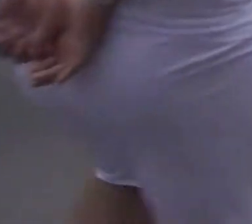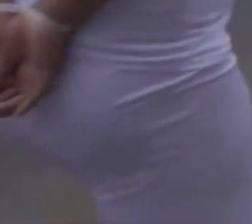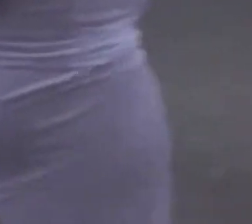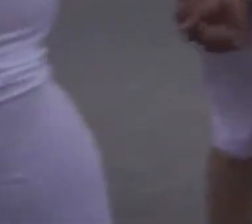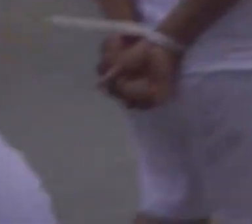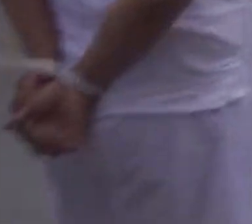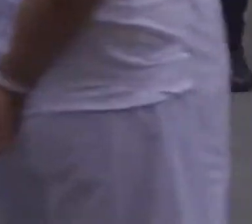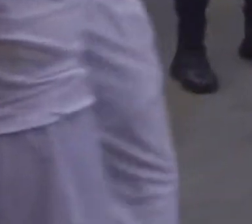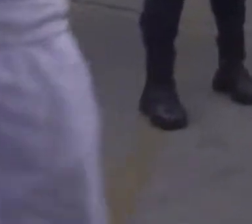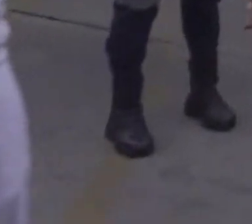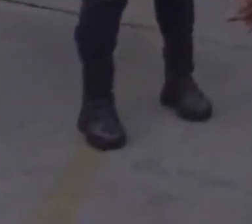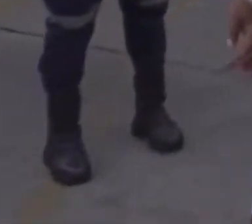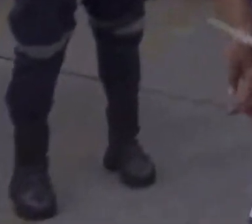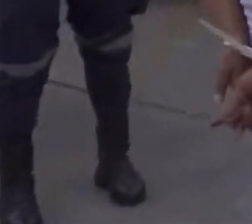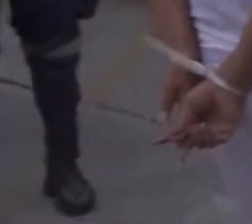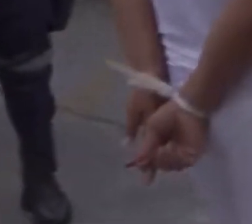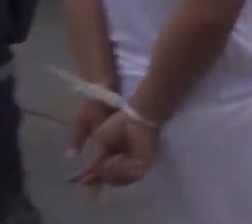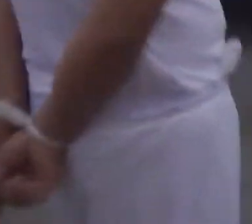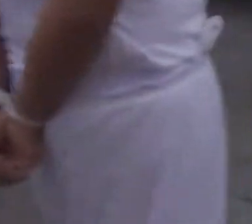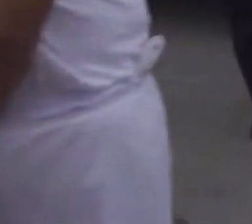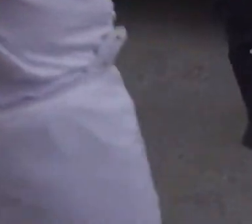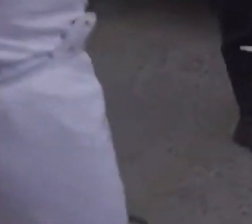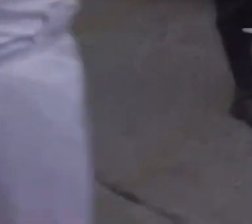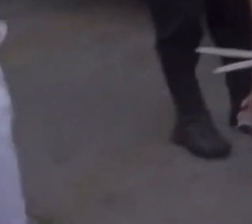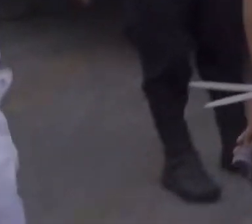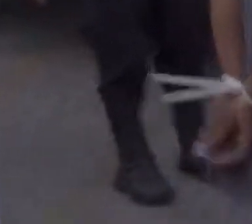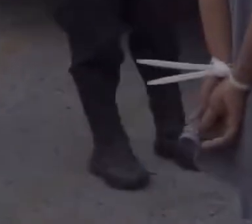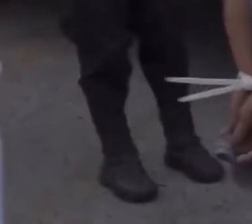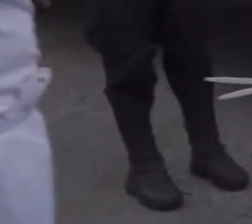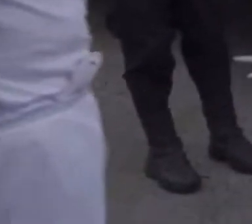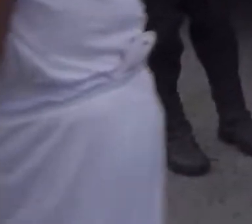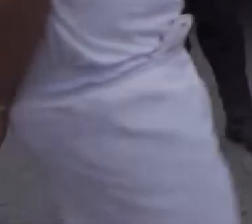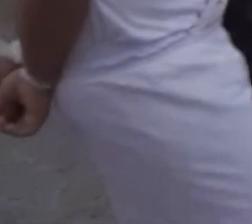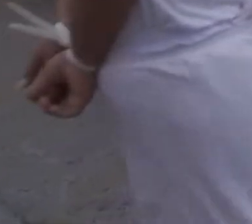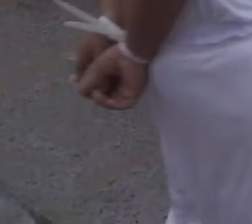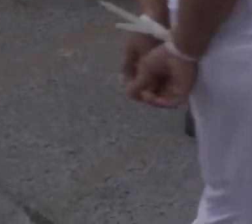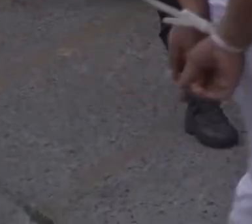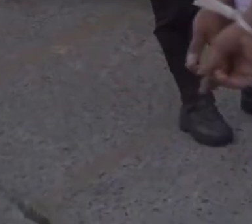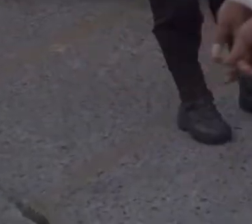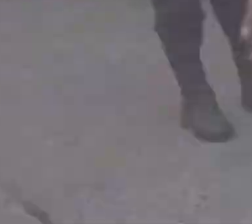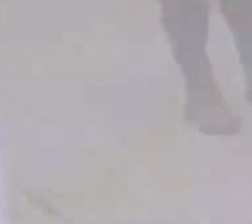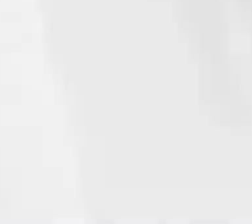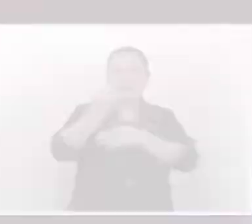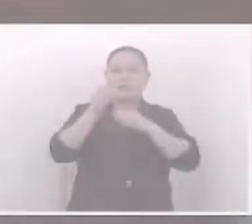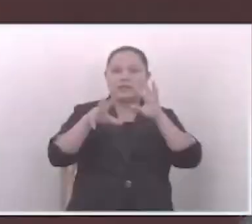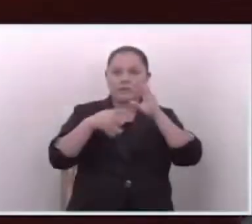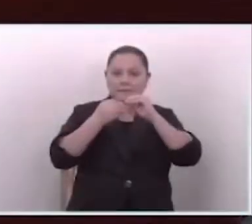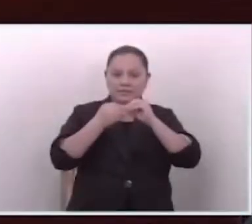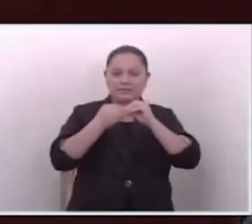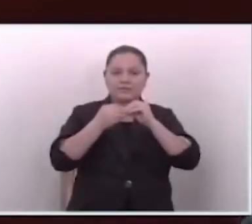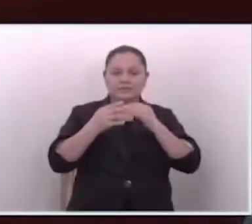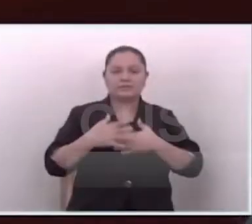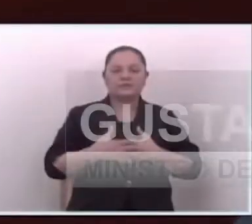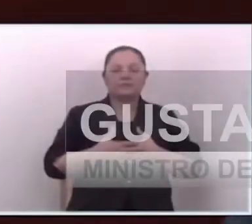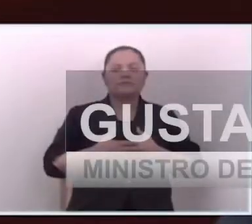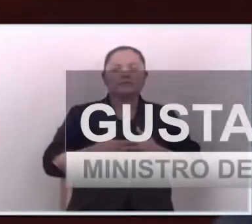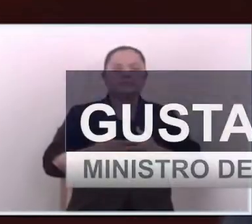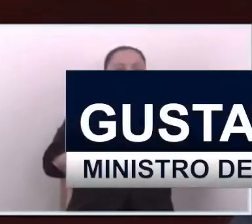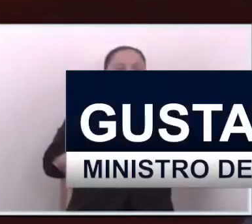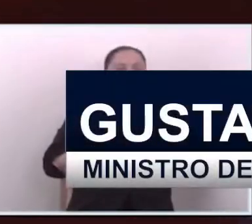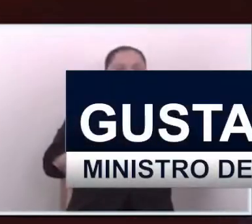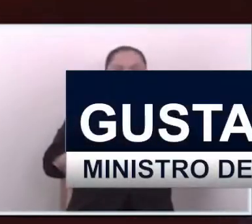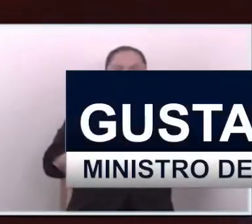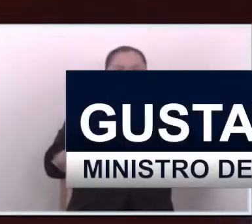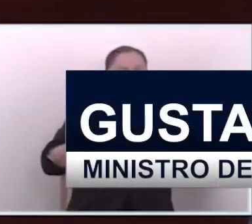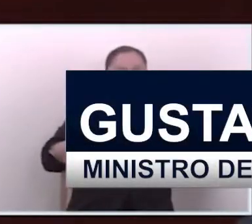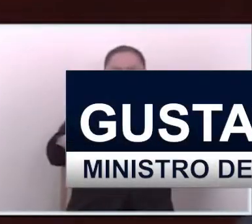los ciudadanos honrados y trabajadores, aquellos que salen a ganarse el sustento para sus familias. De todos he